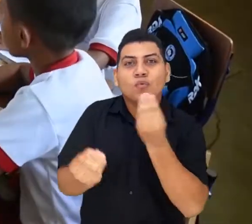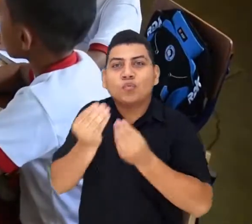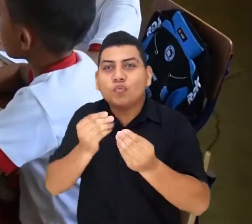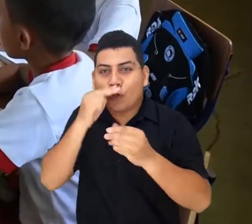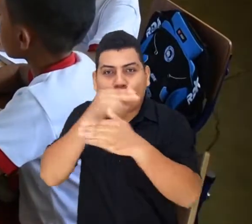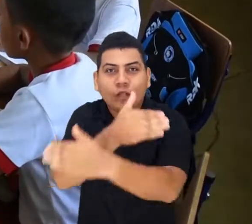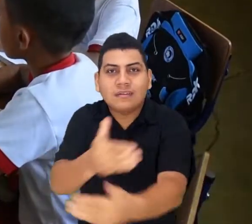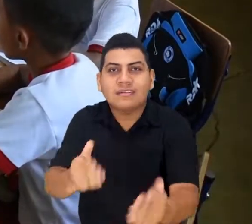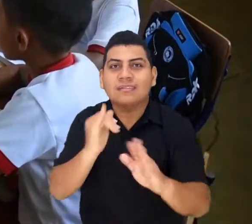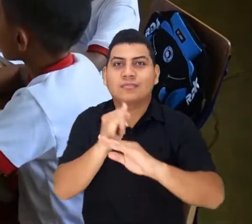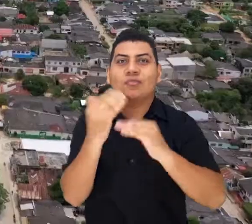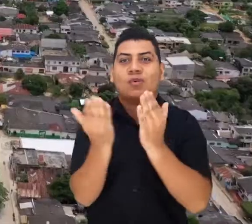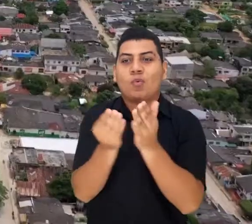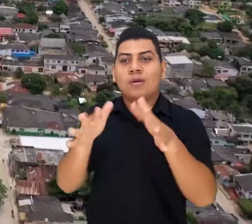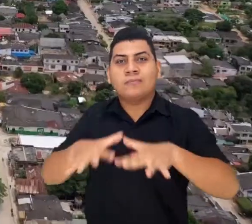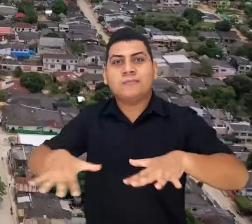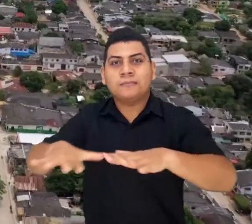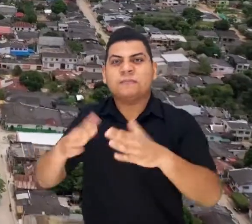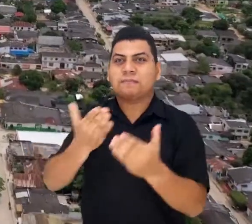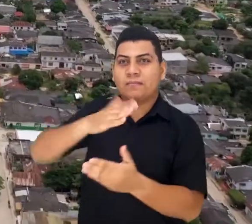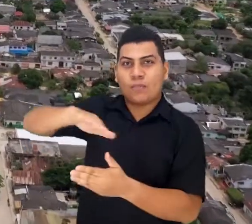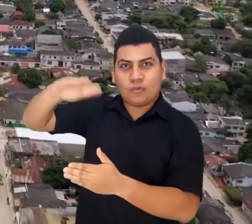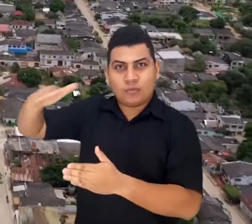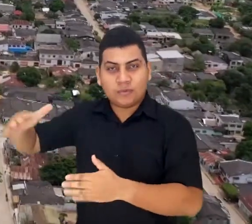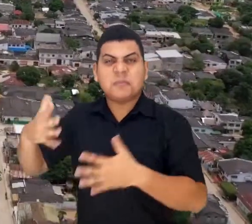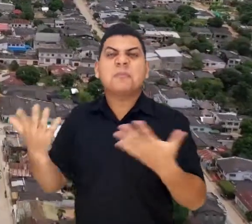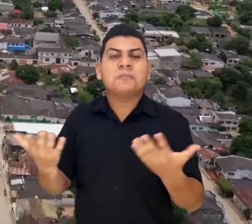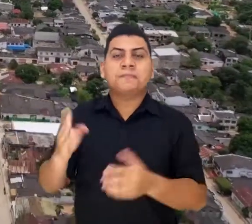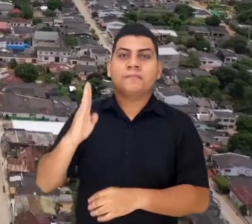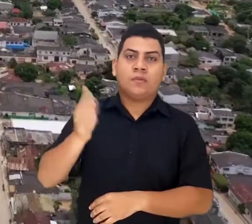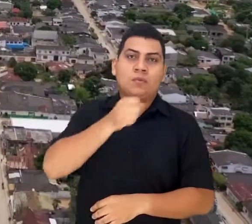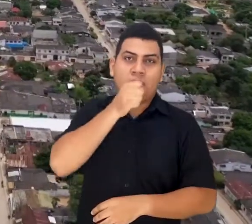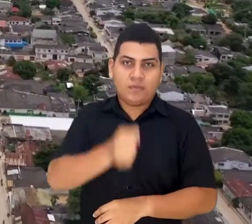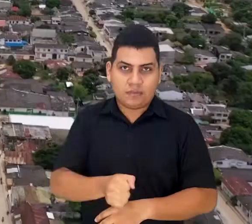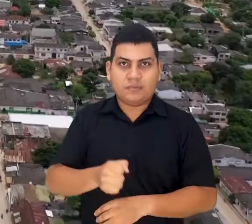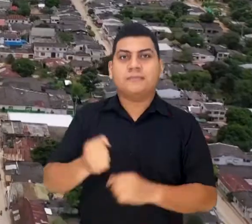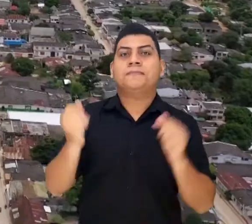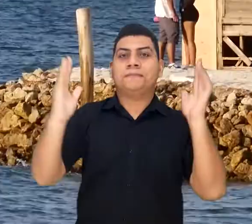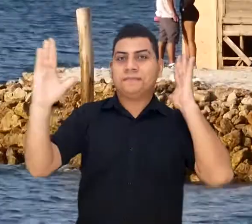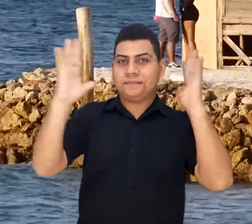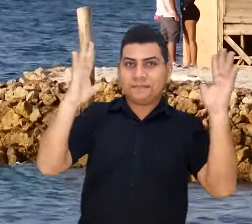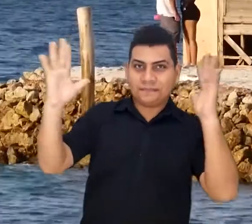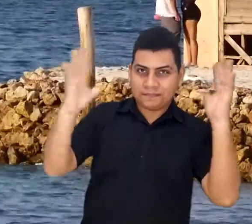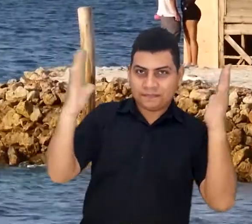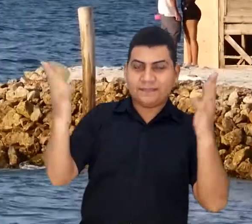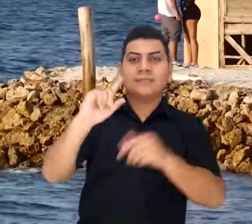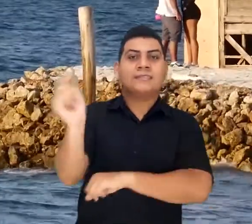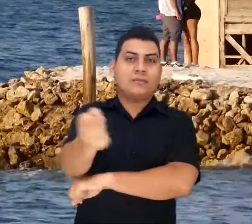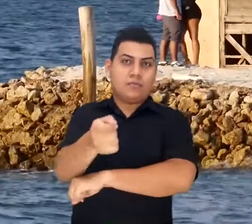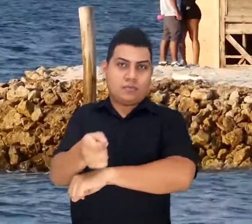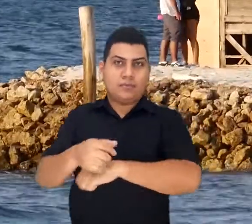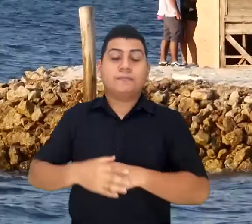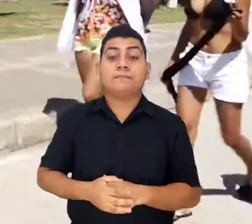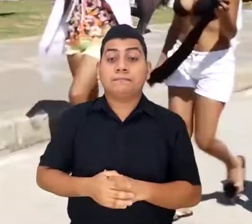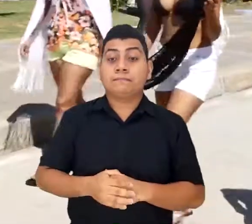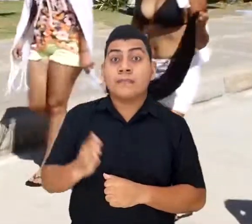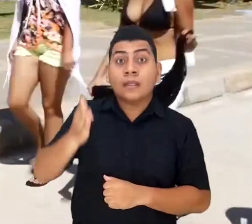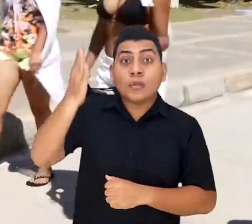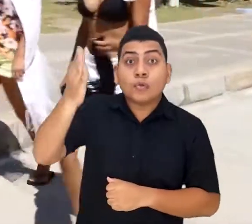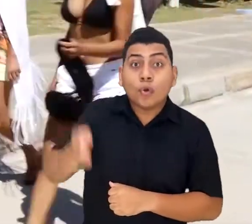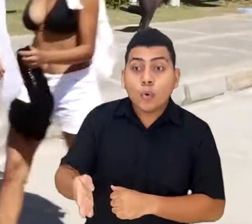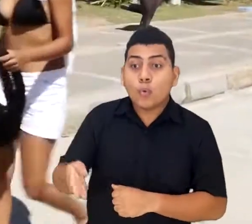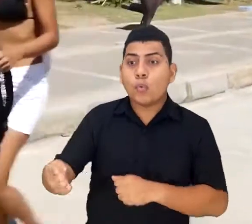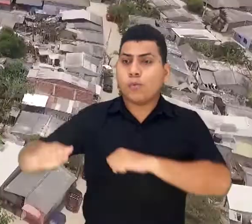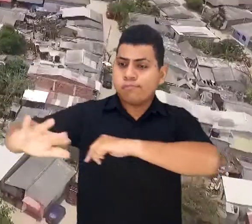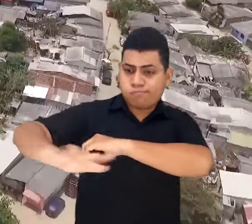la subregión Montes de María, Toluviejo-San Antonio de Palmito-San Onofre, generación de playas mediante relleno mecánico